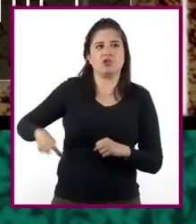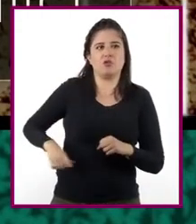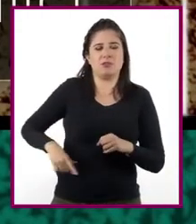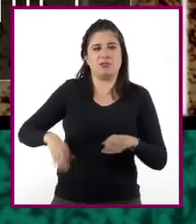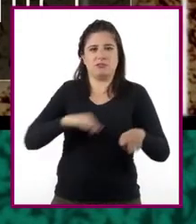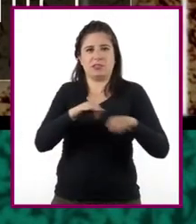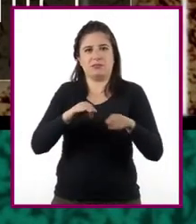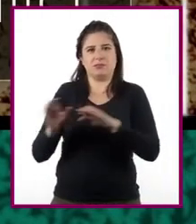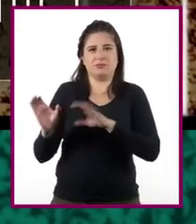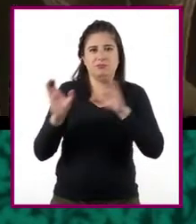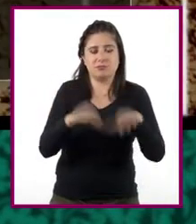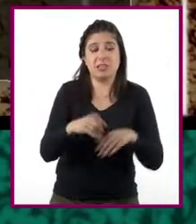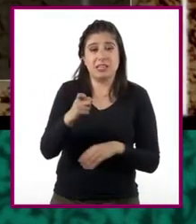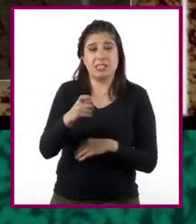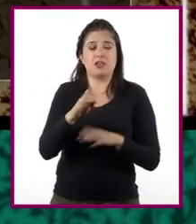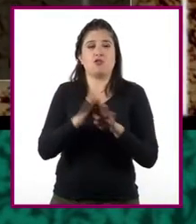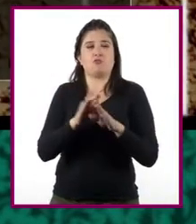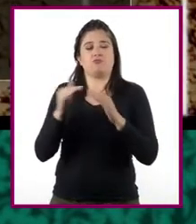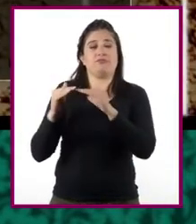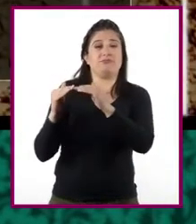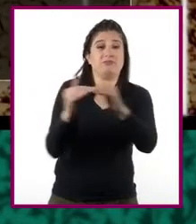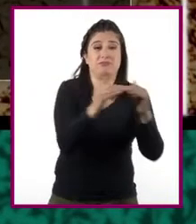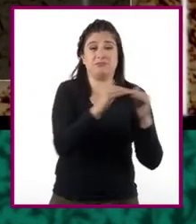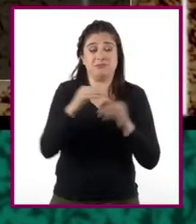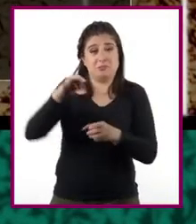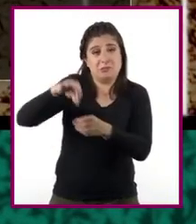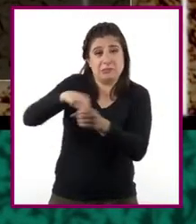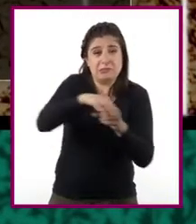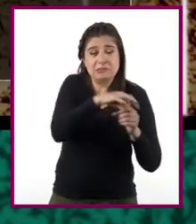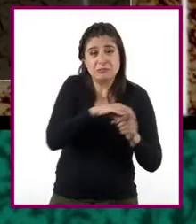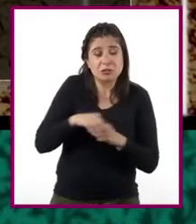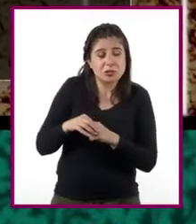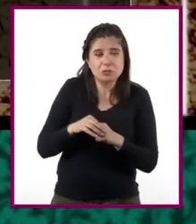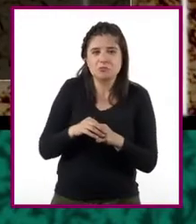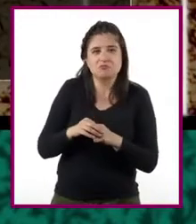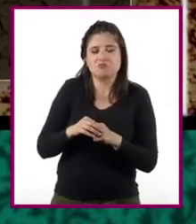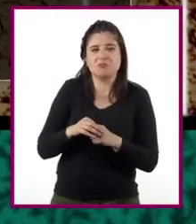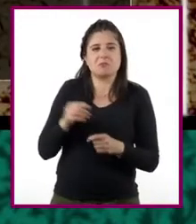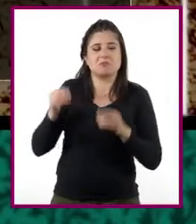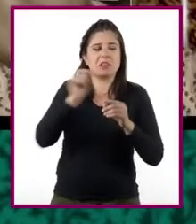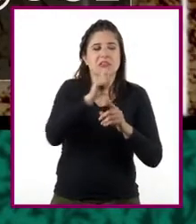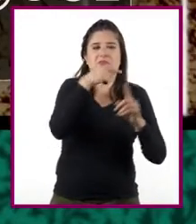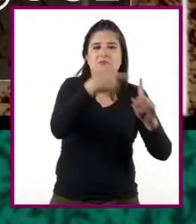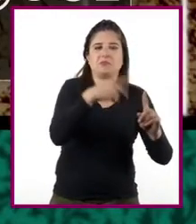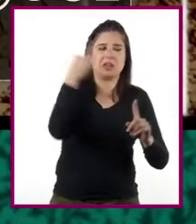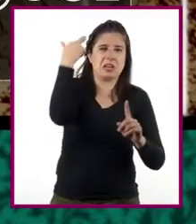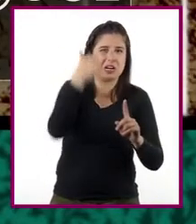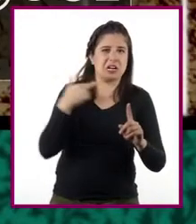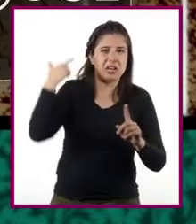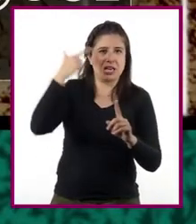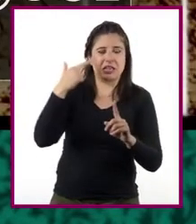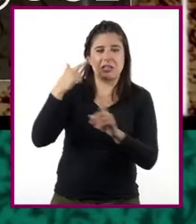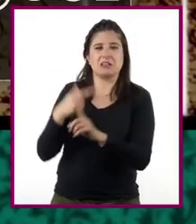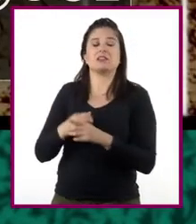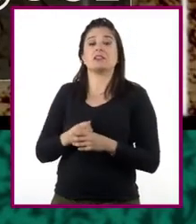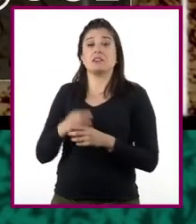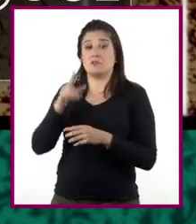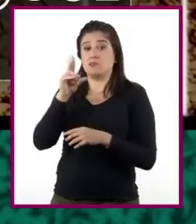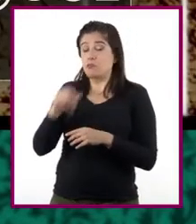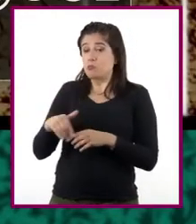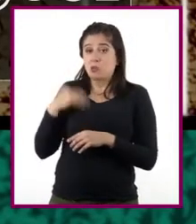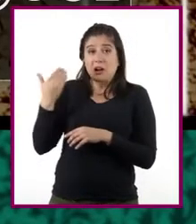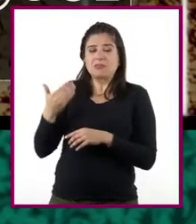apelando al argumento de que la soberanía recaía sobre el reino y no sobre el monarca. Aunque no lo lograron,